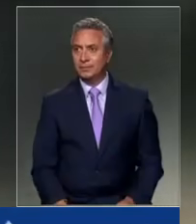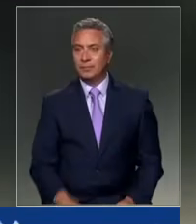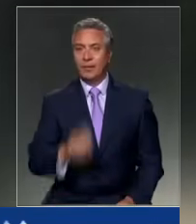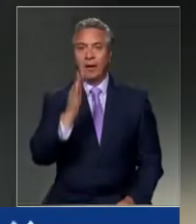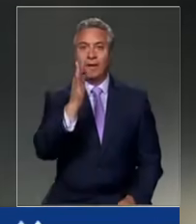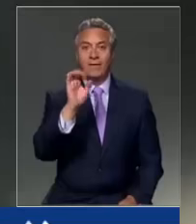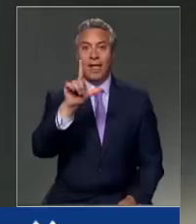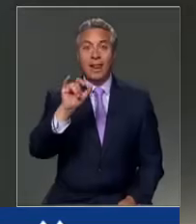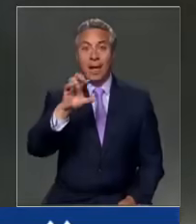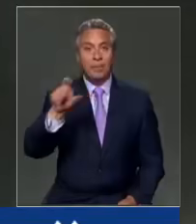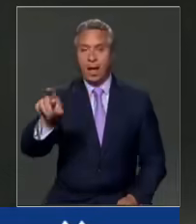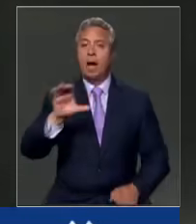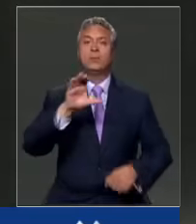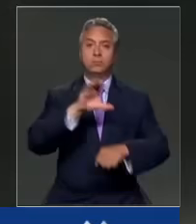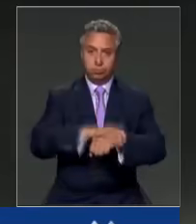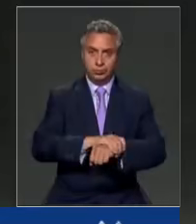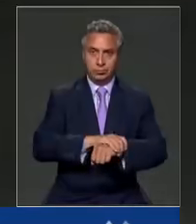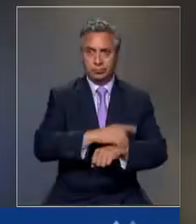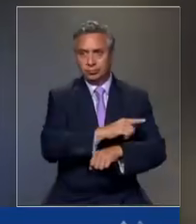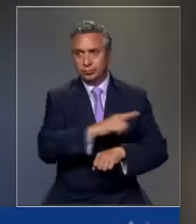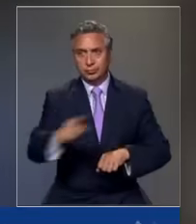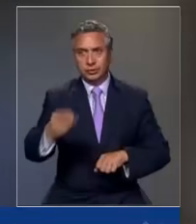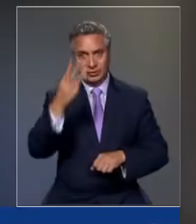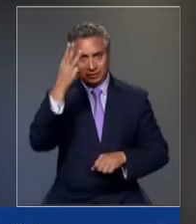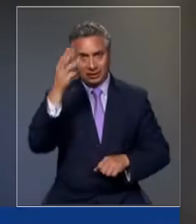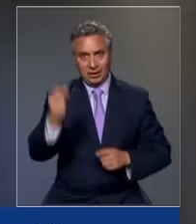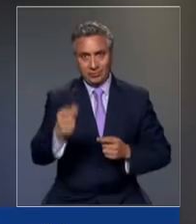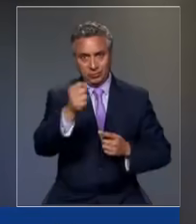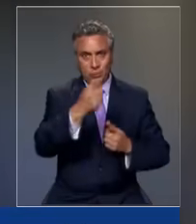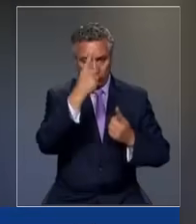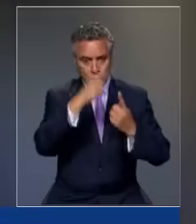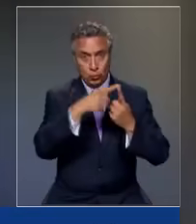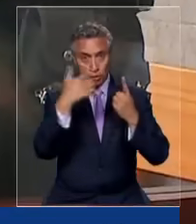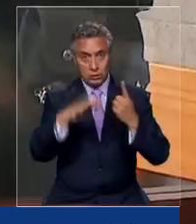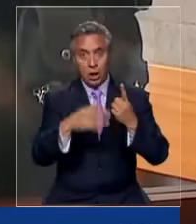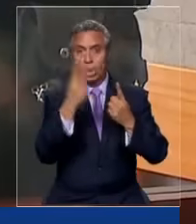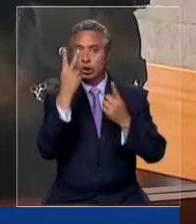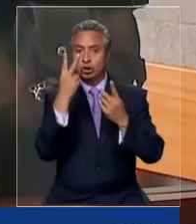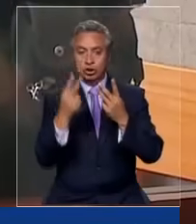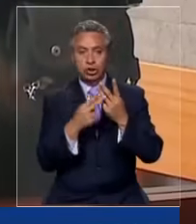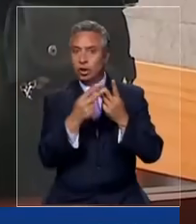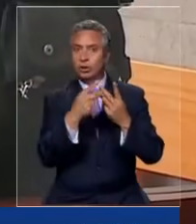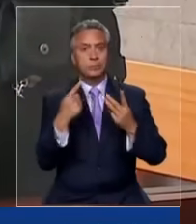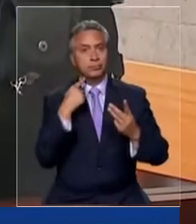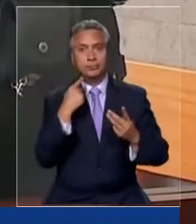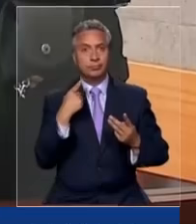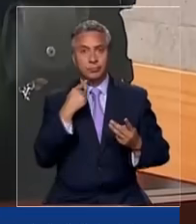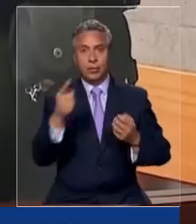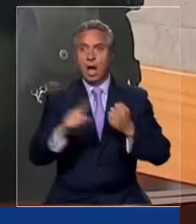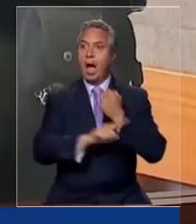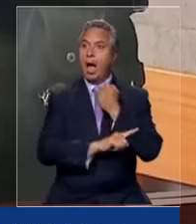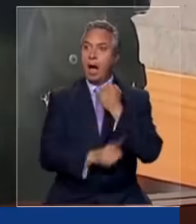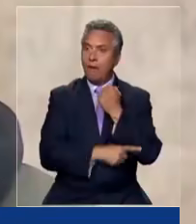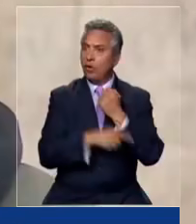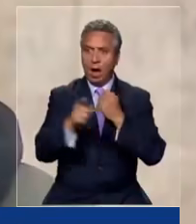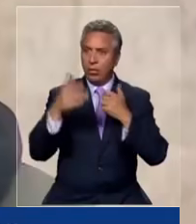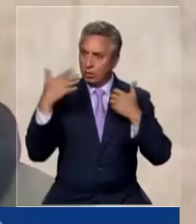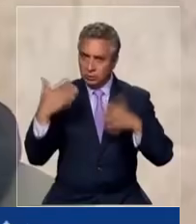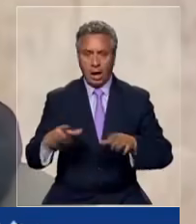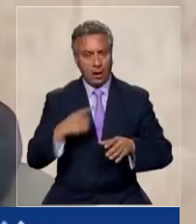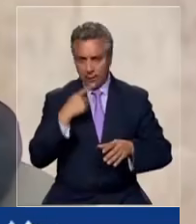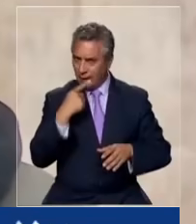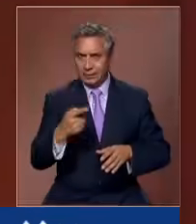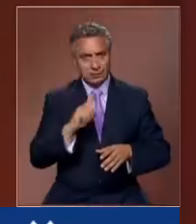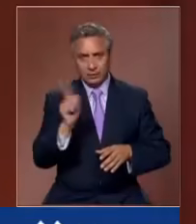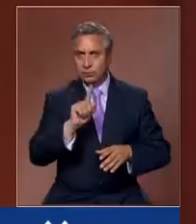Felipe fue detenido y formalizado por 3 homicidios, 1 consumado y 2 frustrados. Sin embargo, su abogada siempre trató de